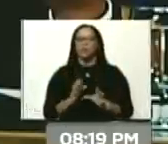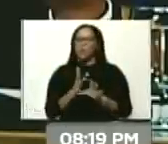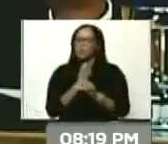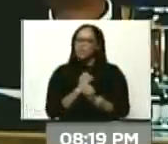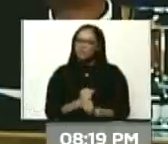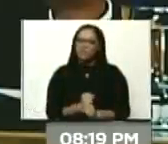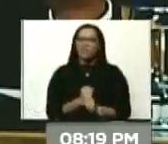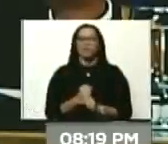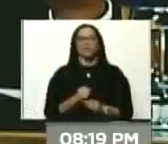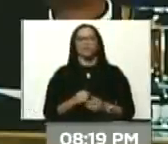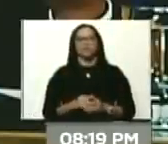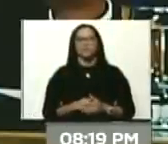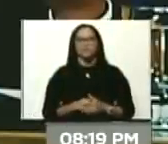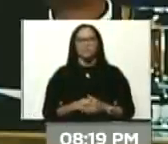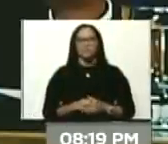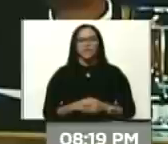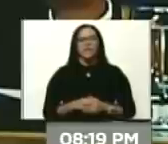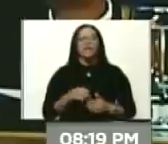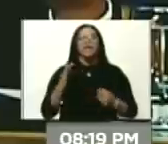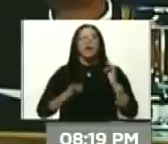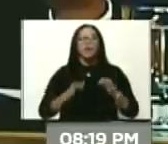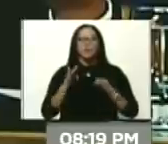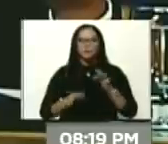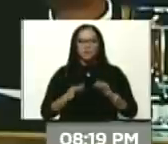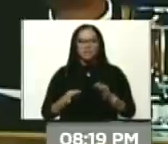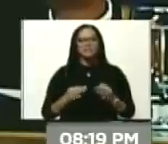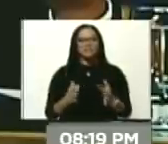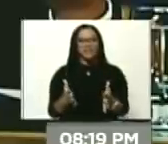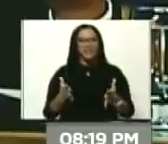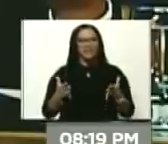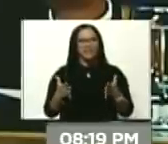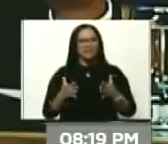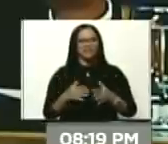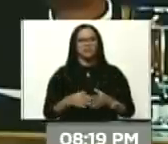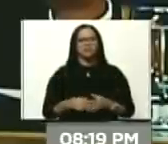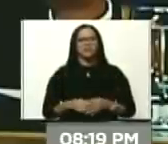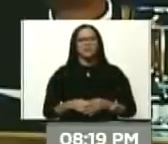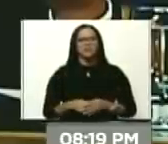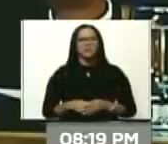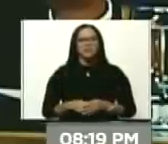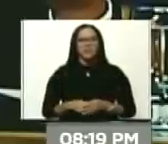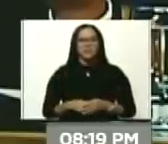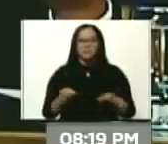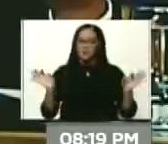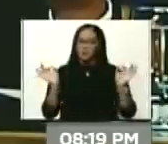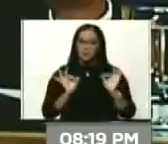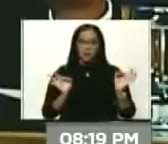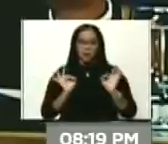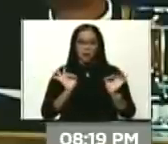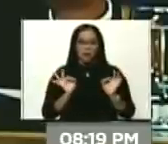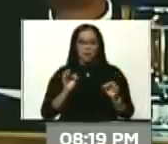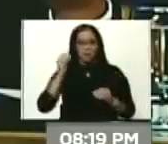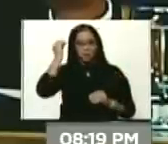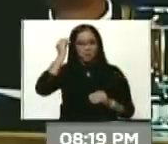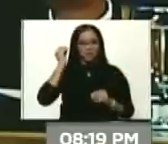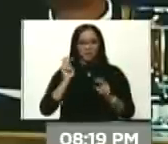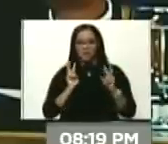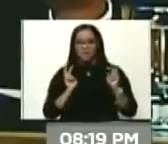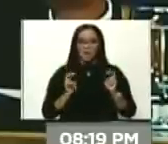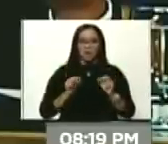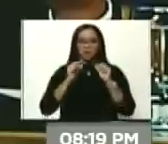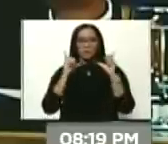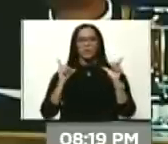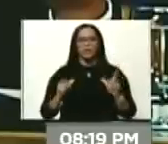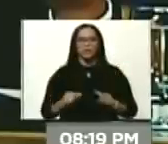eso que la justicia se va a imponer así que nadie nadie les extrañe la sorpresa no